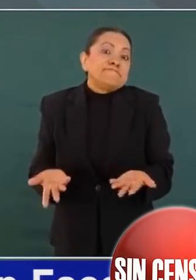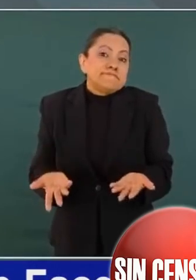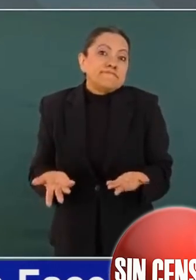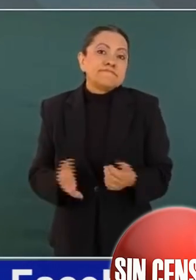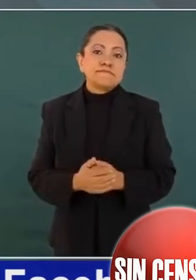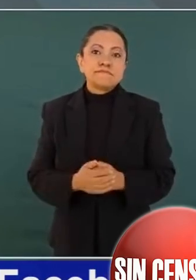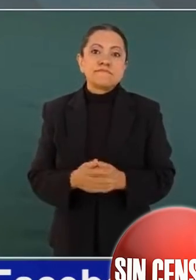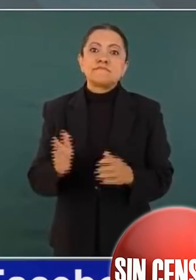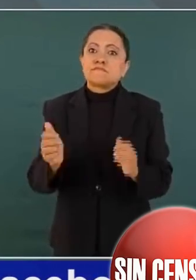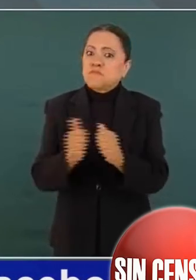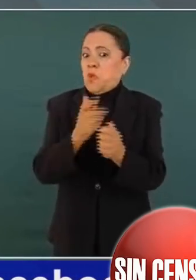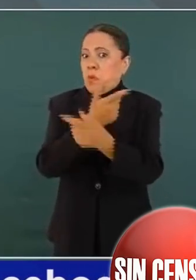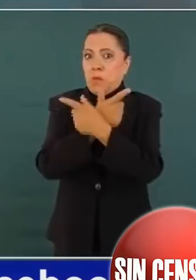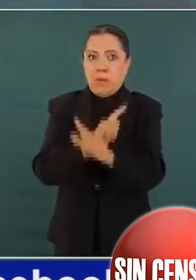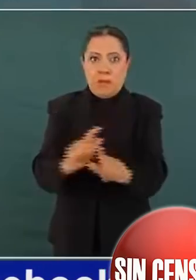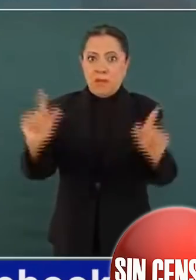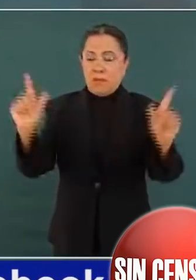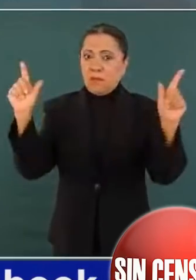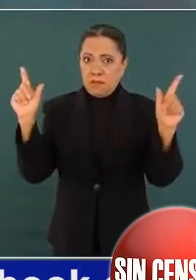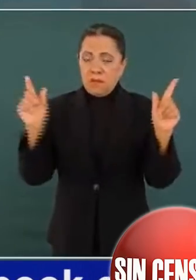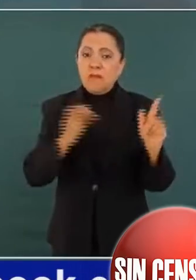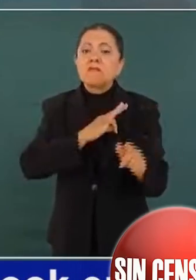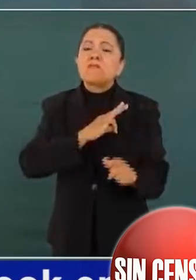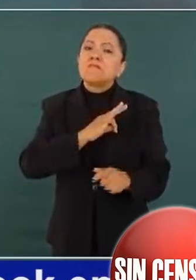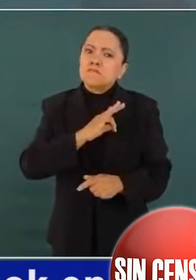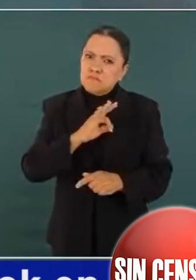libertad pueden